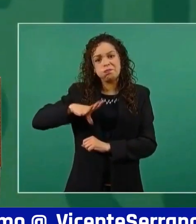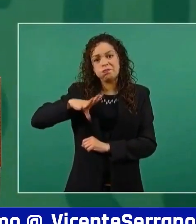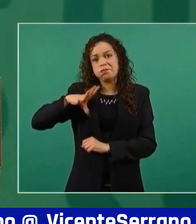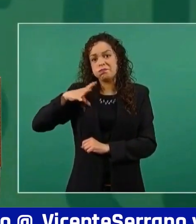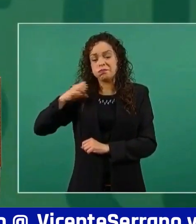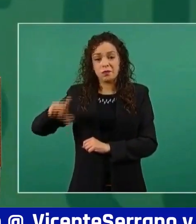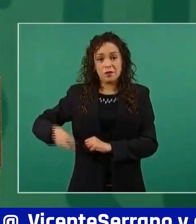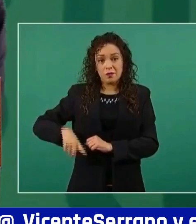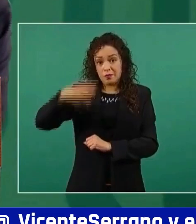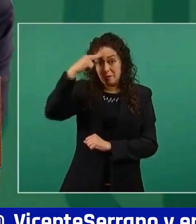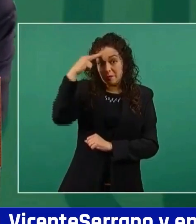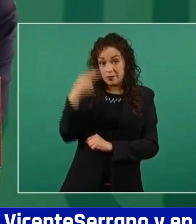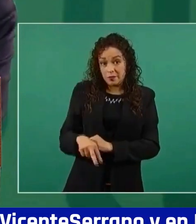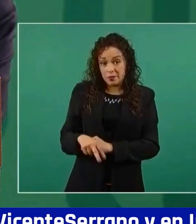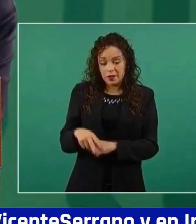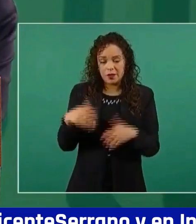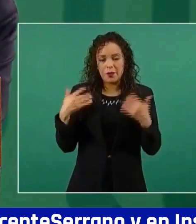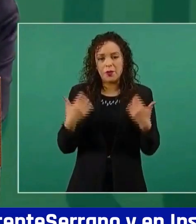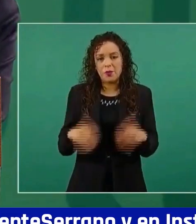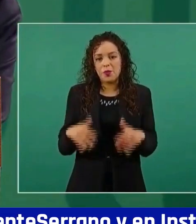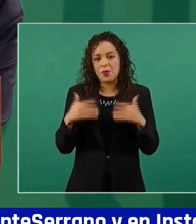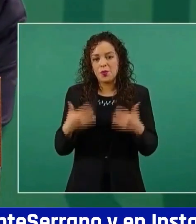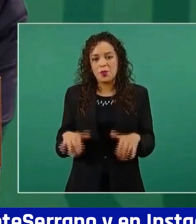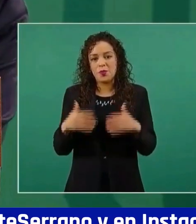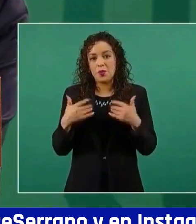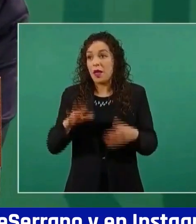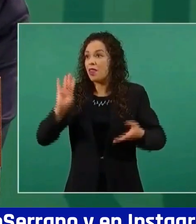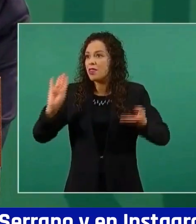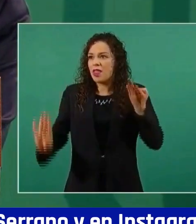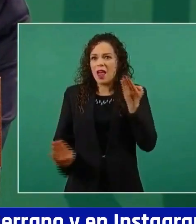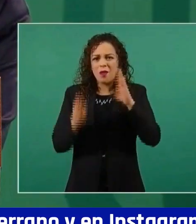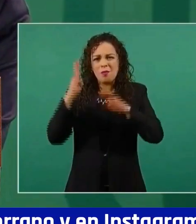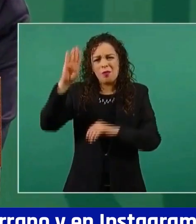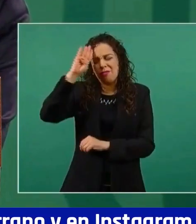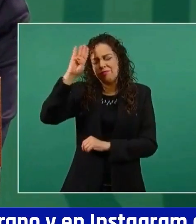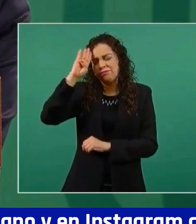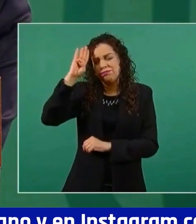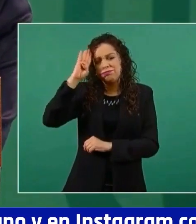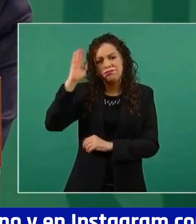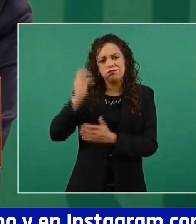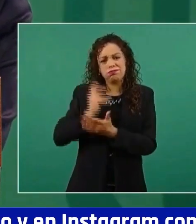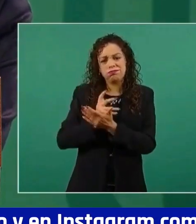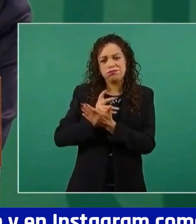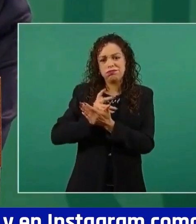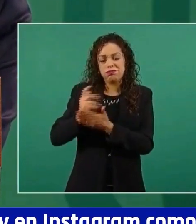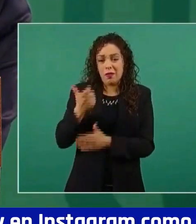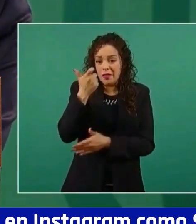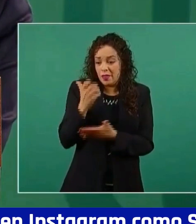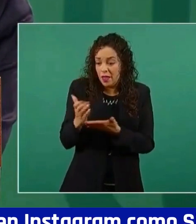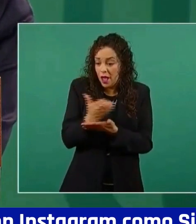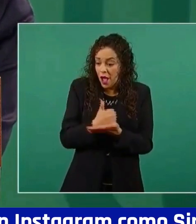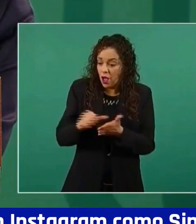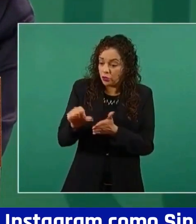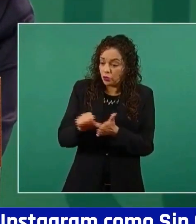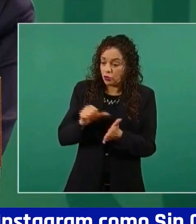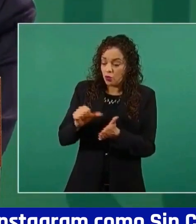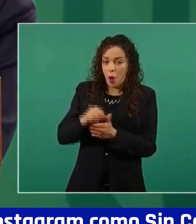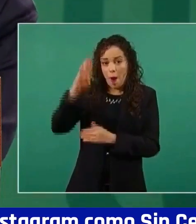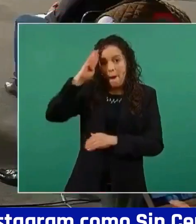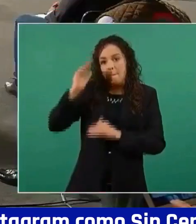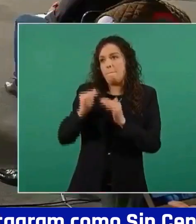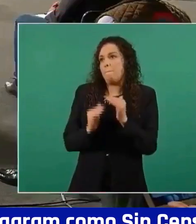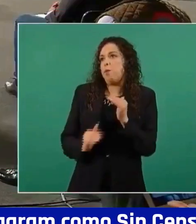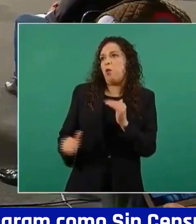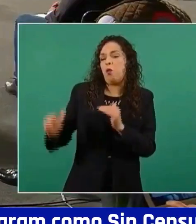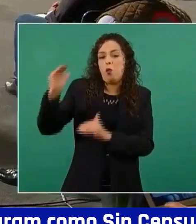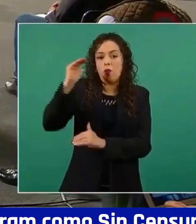eran de los más extravagantes del mundo, sueldos elevadísimos. Ya hablamos